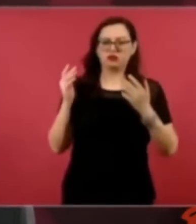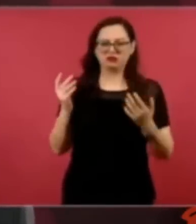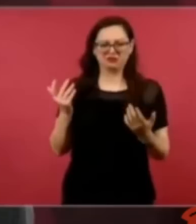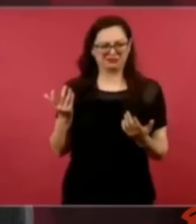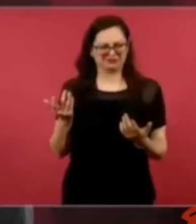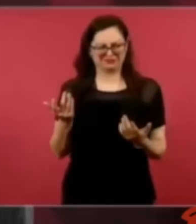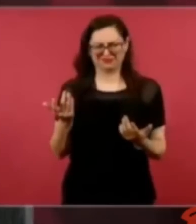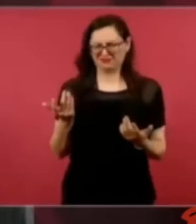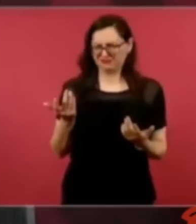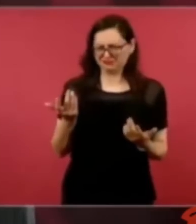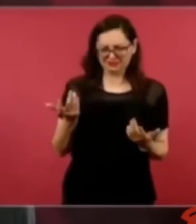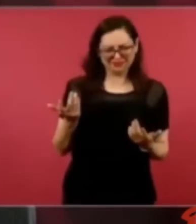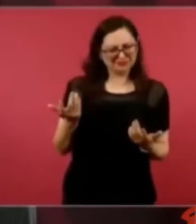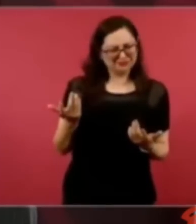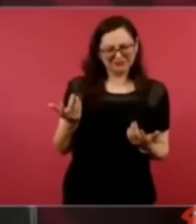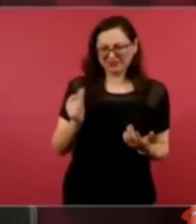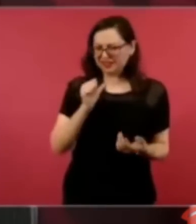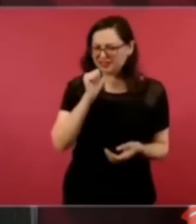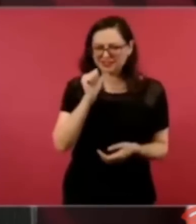y